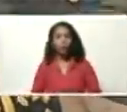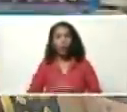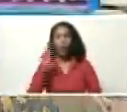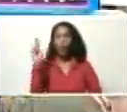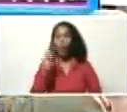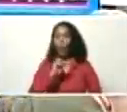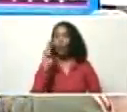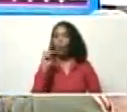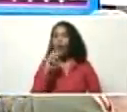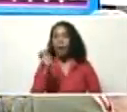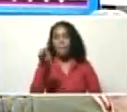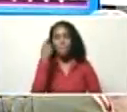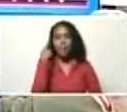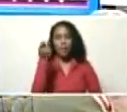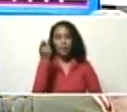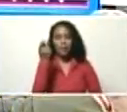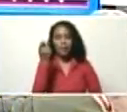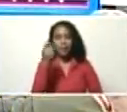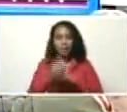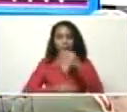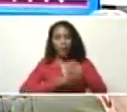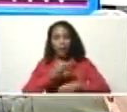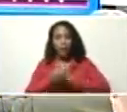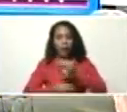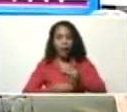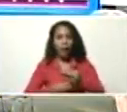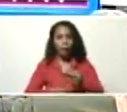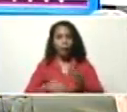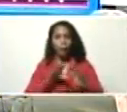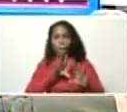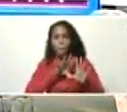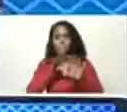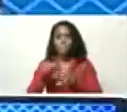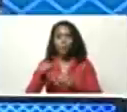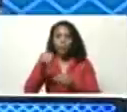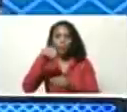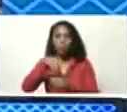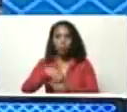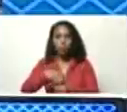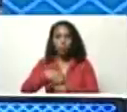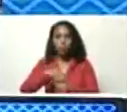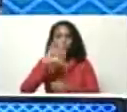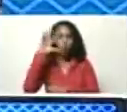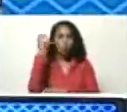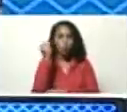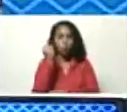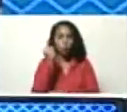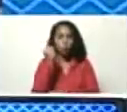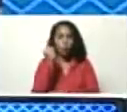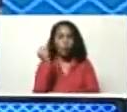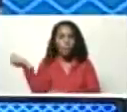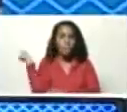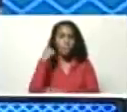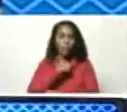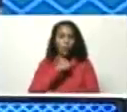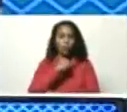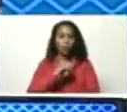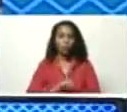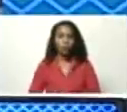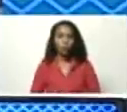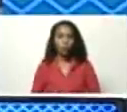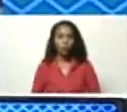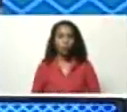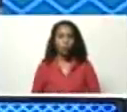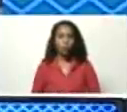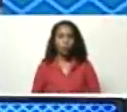nunca jamás será colonizado, conquistado, derrotado.